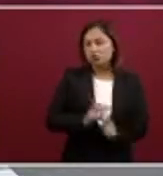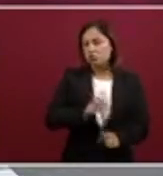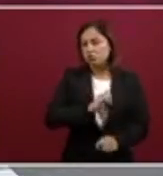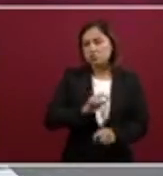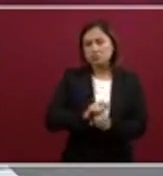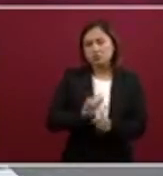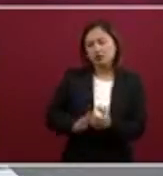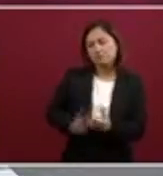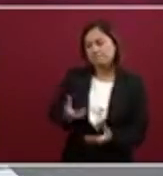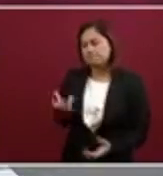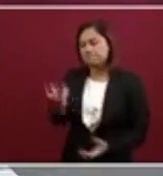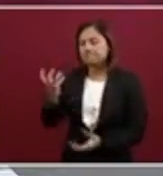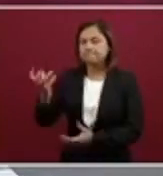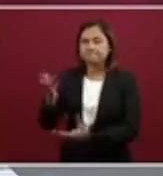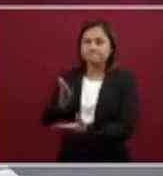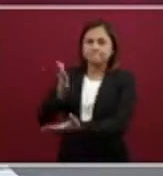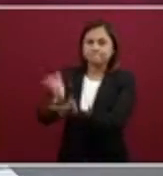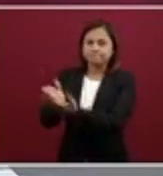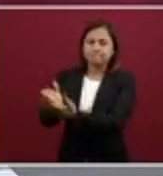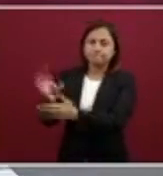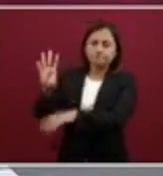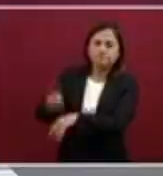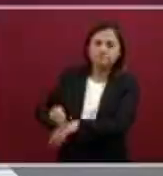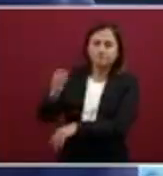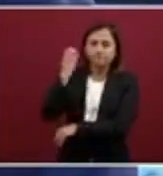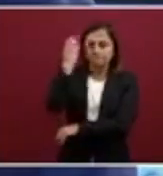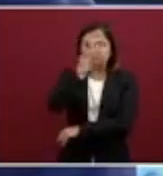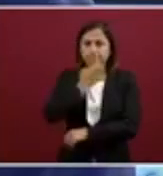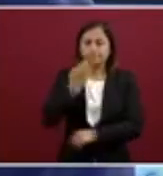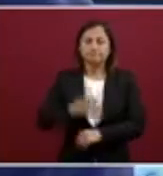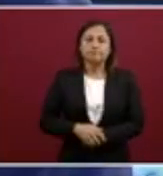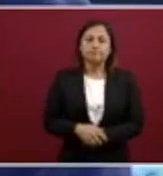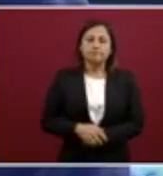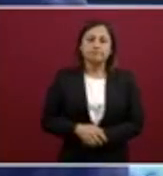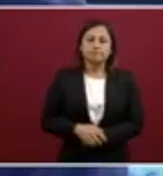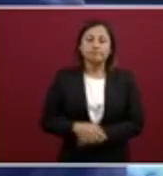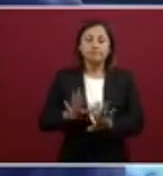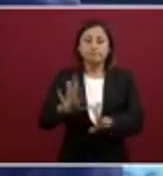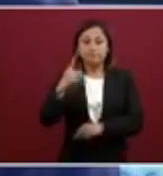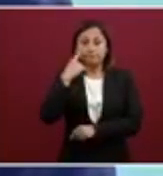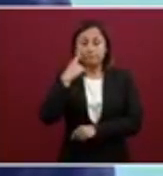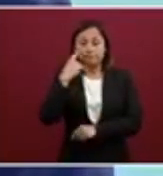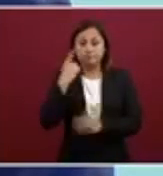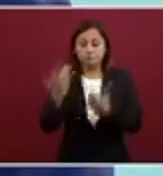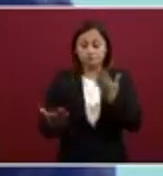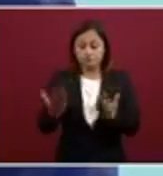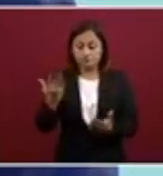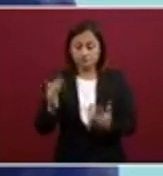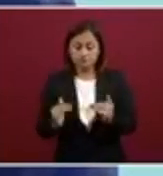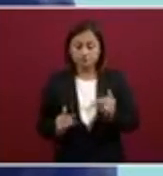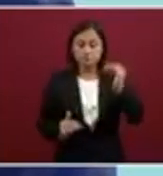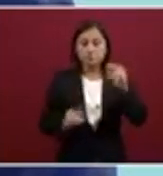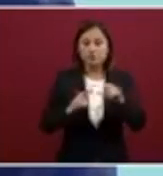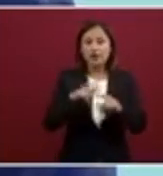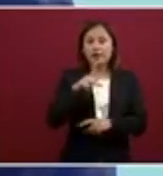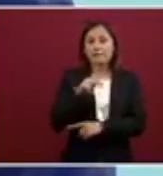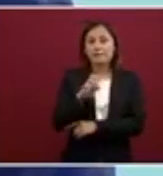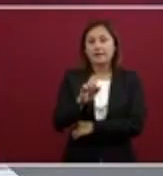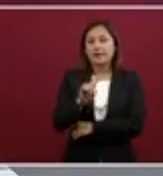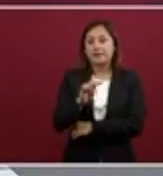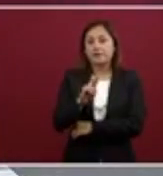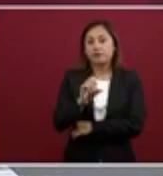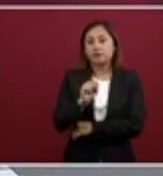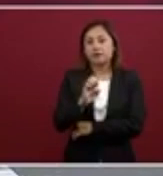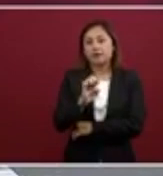estas gasolineras. Y cabe remarcar, de las diferencias más grandes está Petroseven,